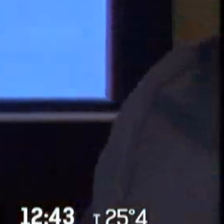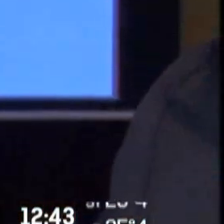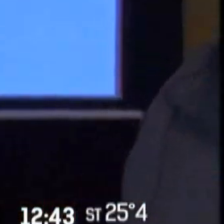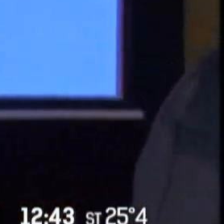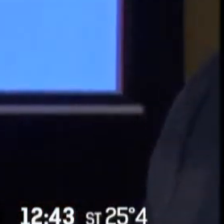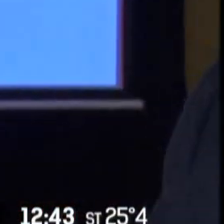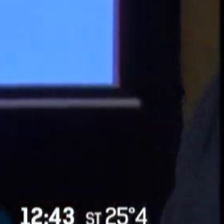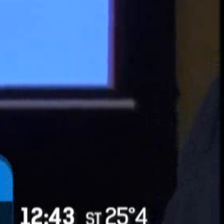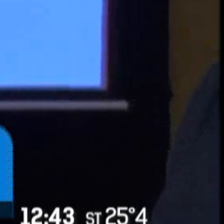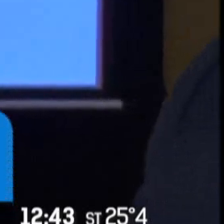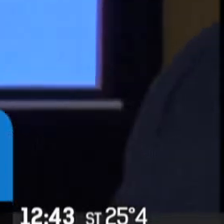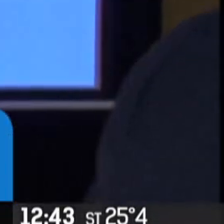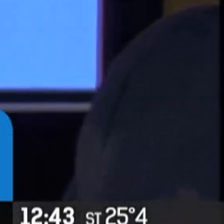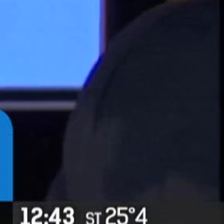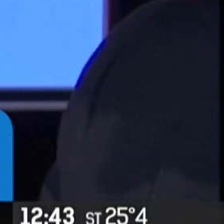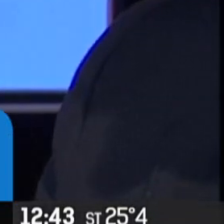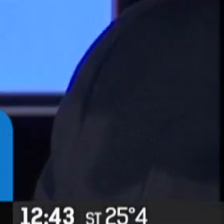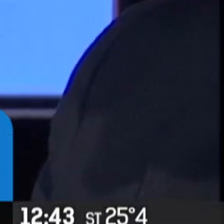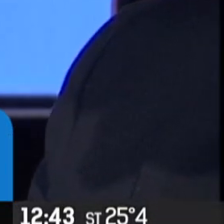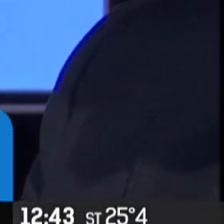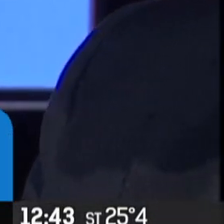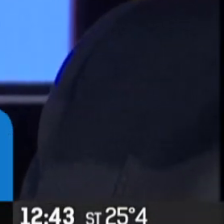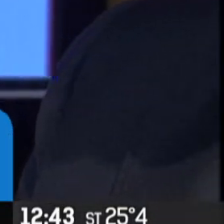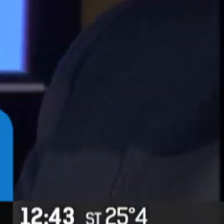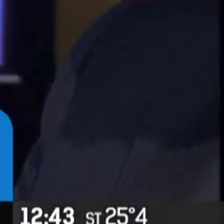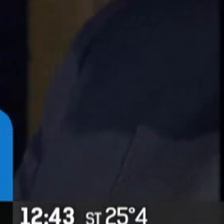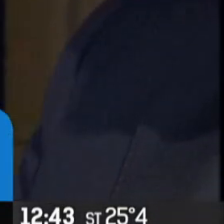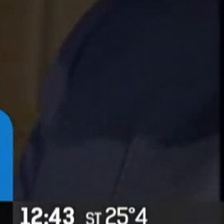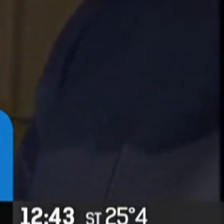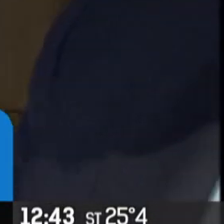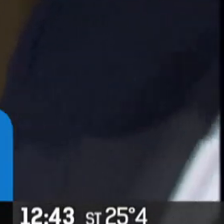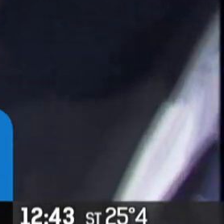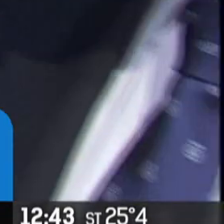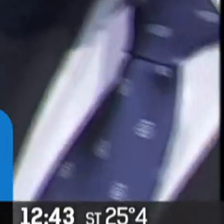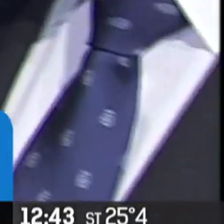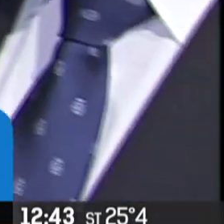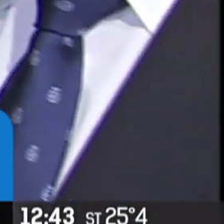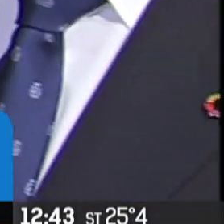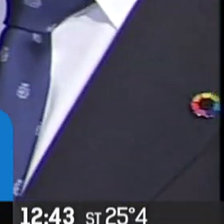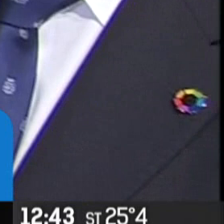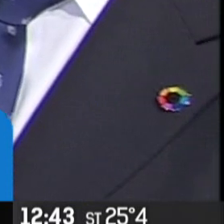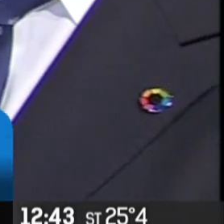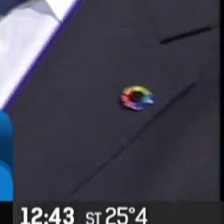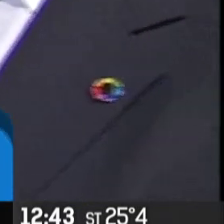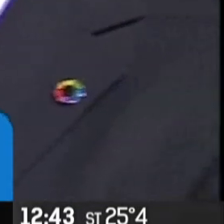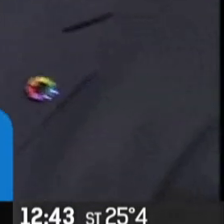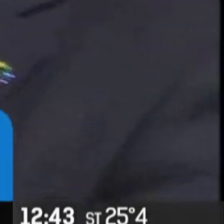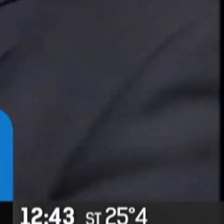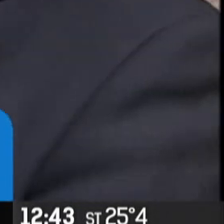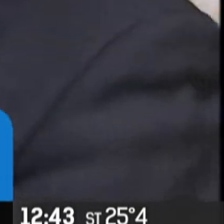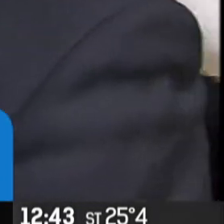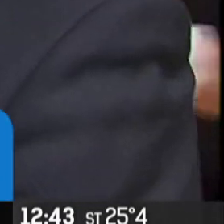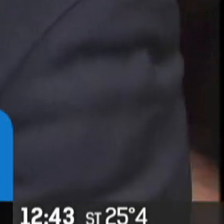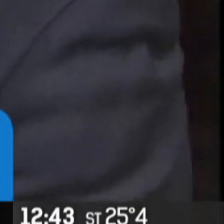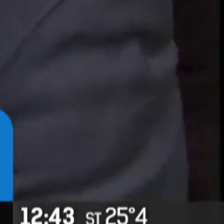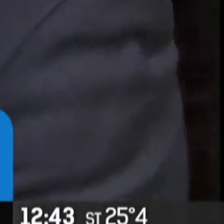muchísimas gracias mavi y quien también prestó colaboración para la firma de este acuerdo fue la liga española de fútbol por eso aquí en argentina está el director de integridad y seguridad